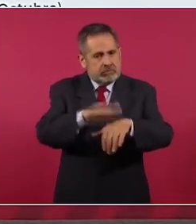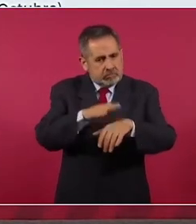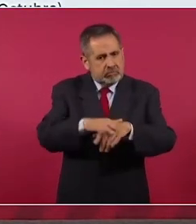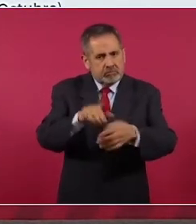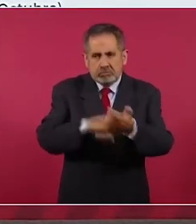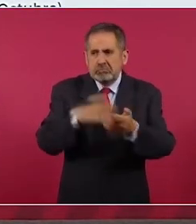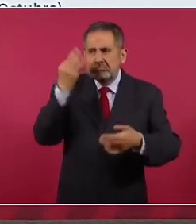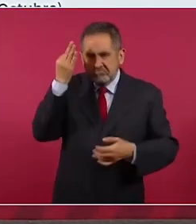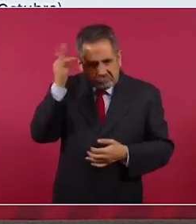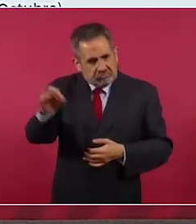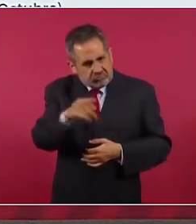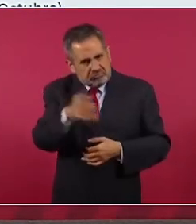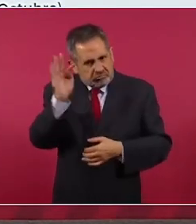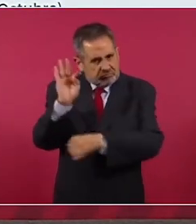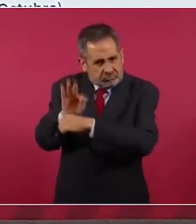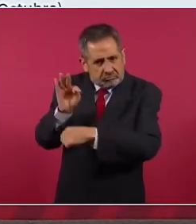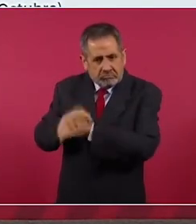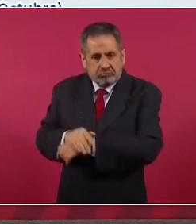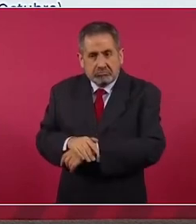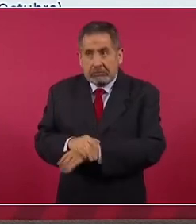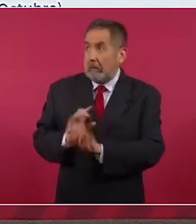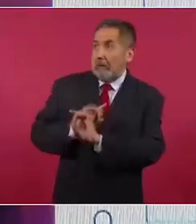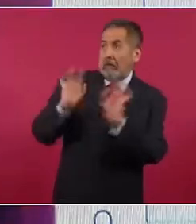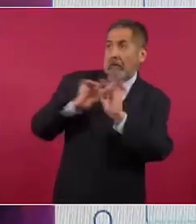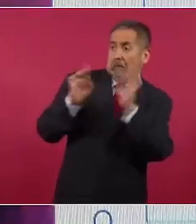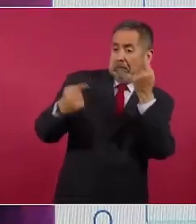son traidores a la patria.